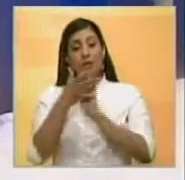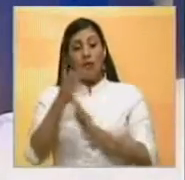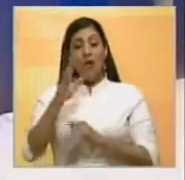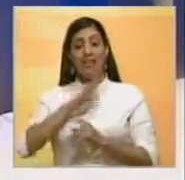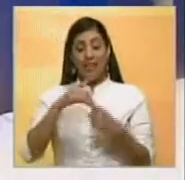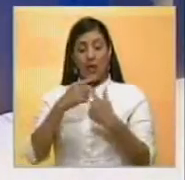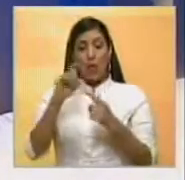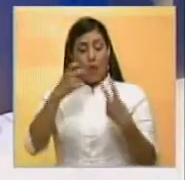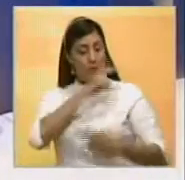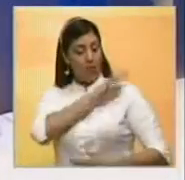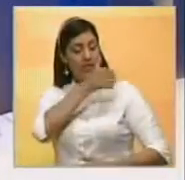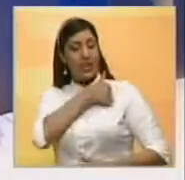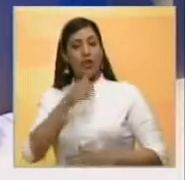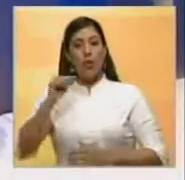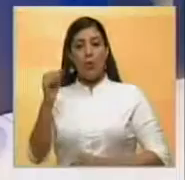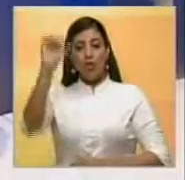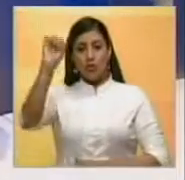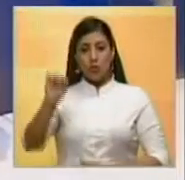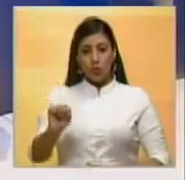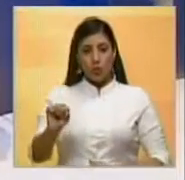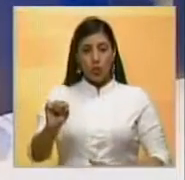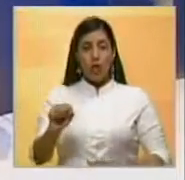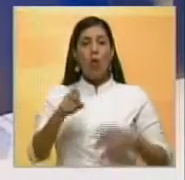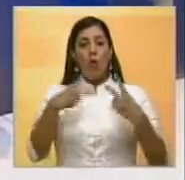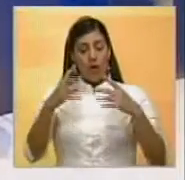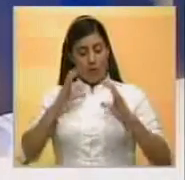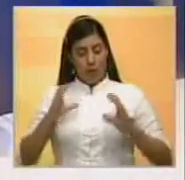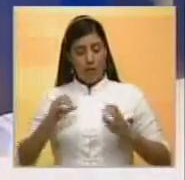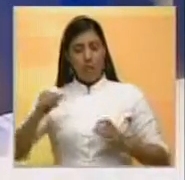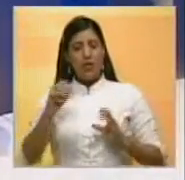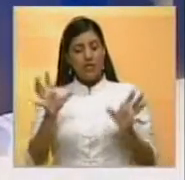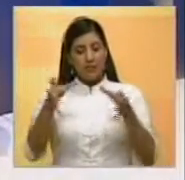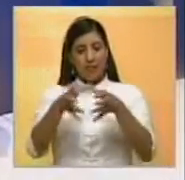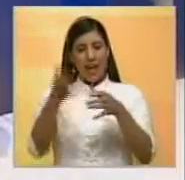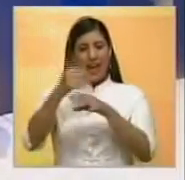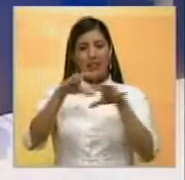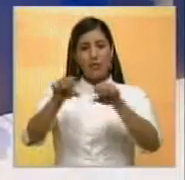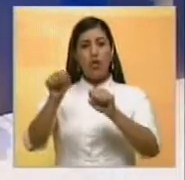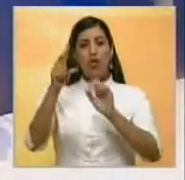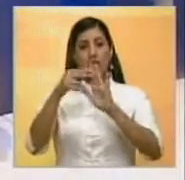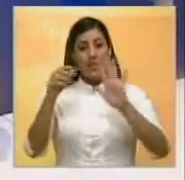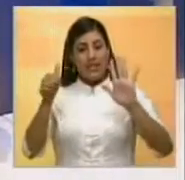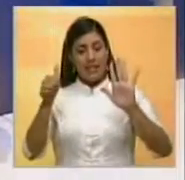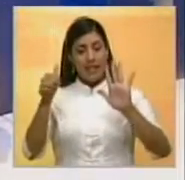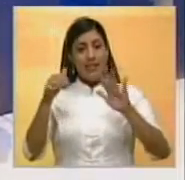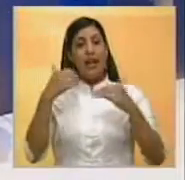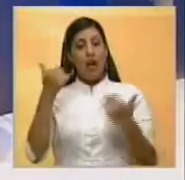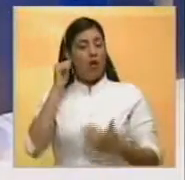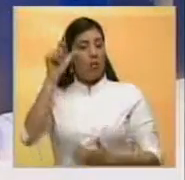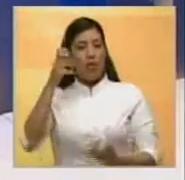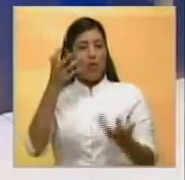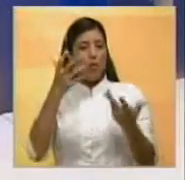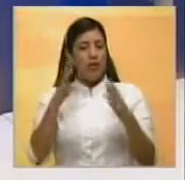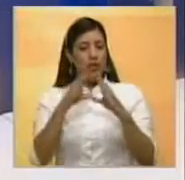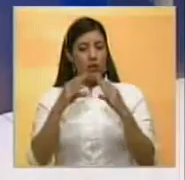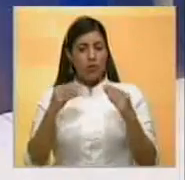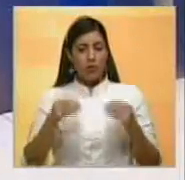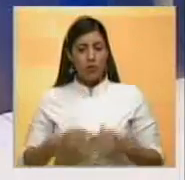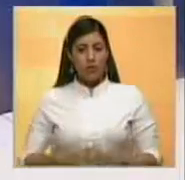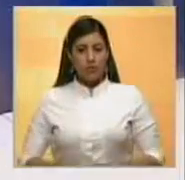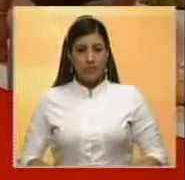al nuevo director de Polisur, Osman Cardoso, cuerpo policial que fue intervenido en 2016. Jenny Soto nos trae